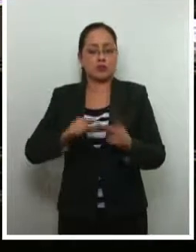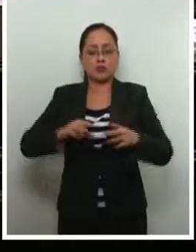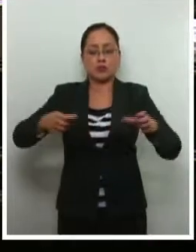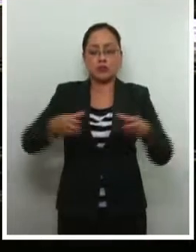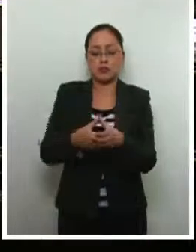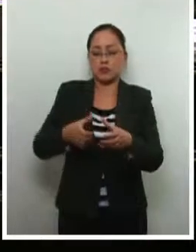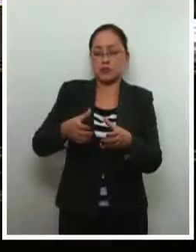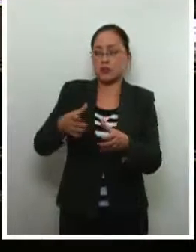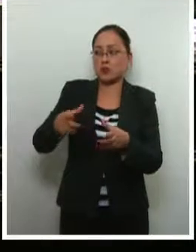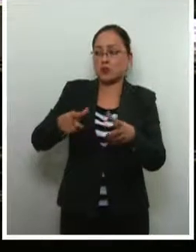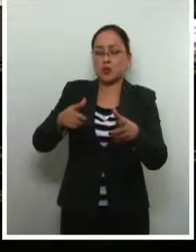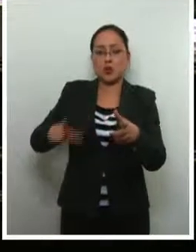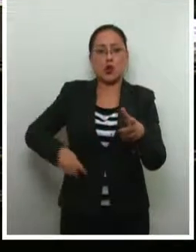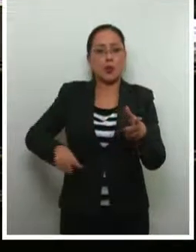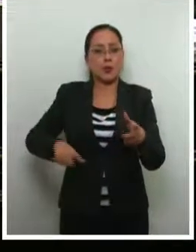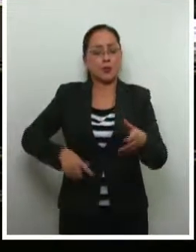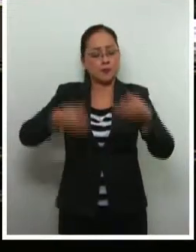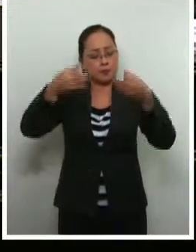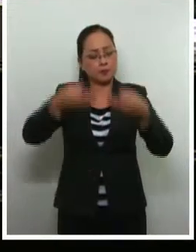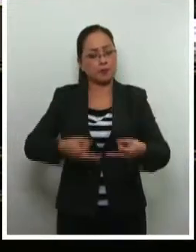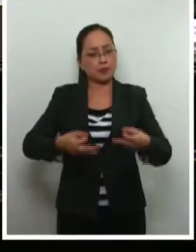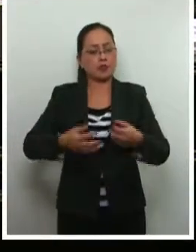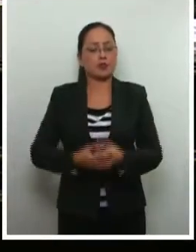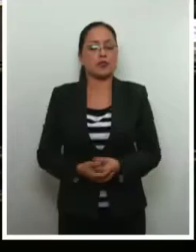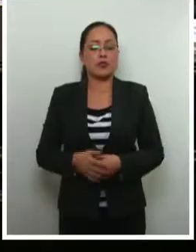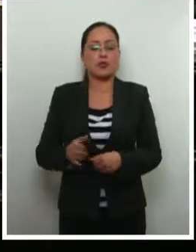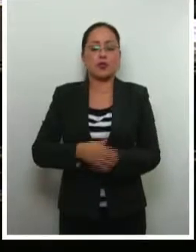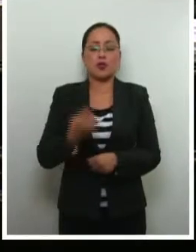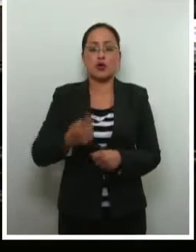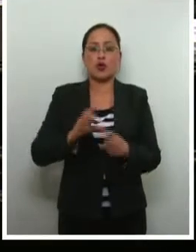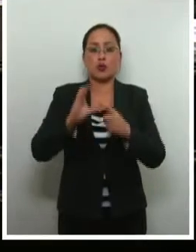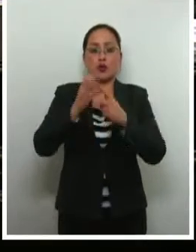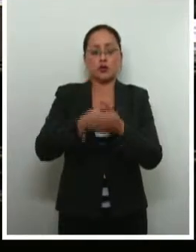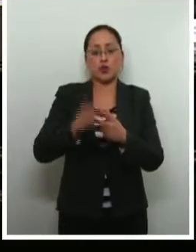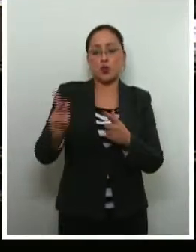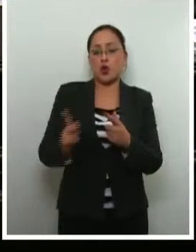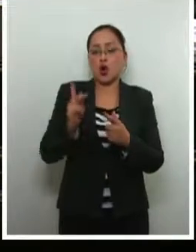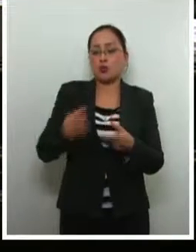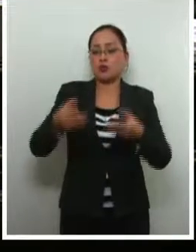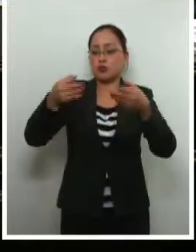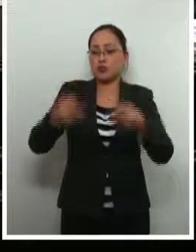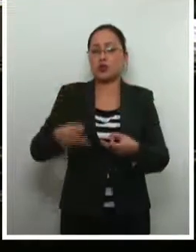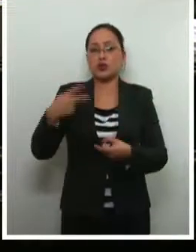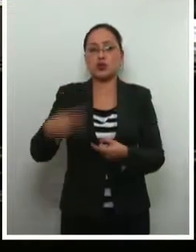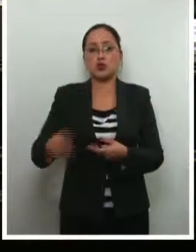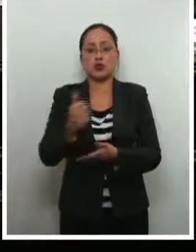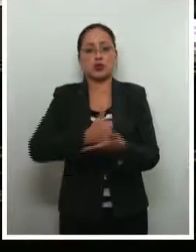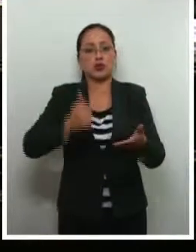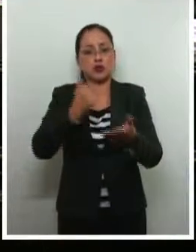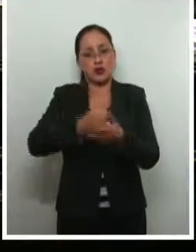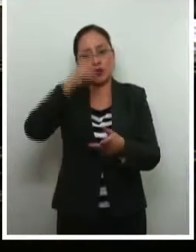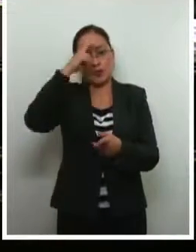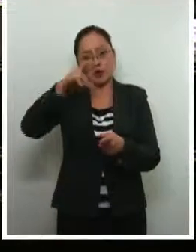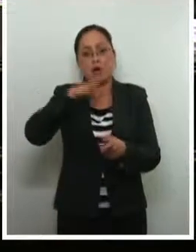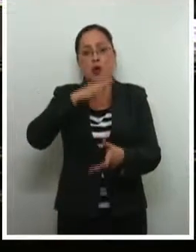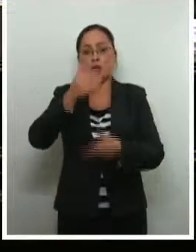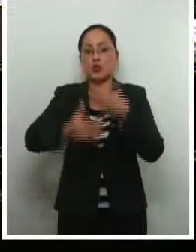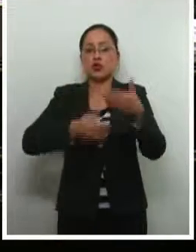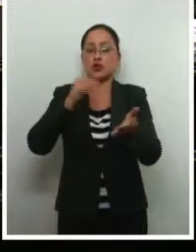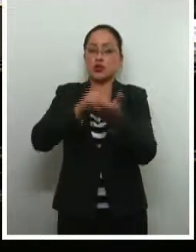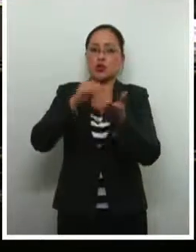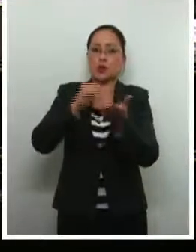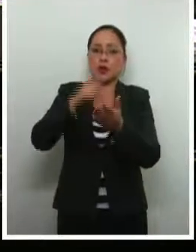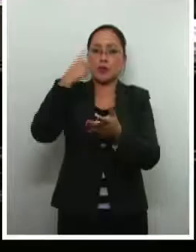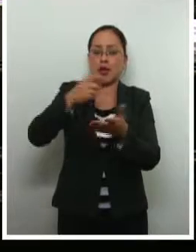buen gobierno, porque la Comisión de Pueblos Originarios está en el proceso